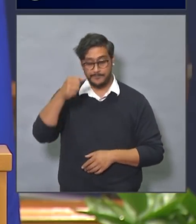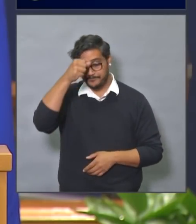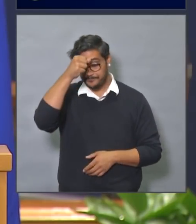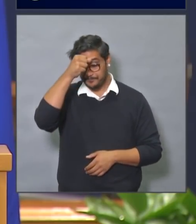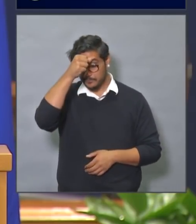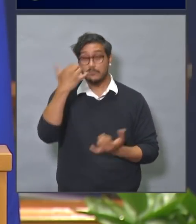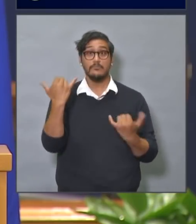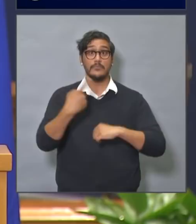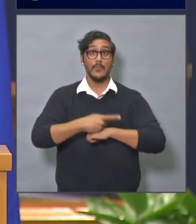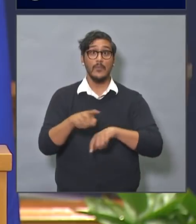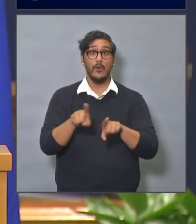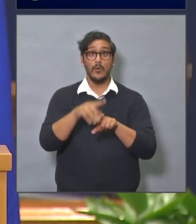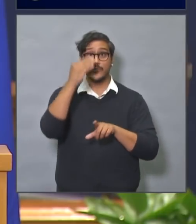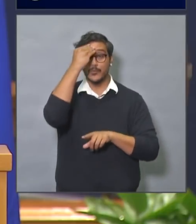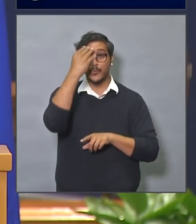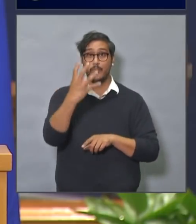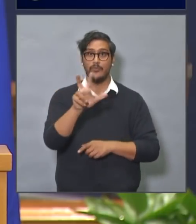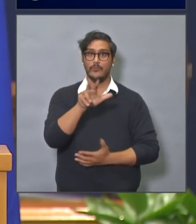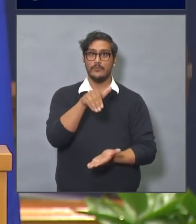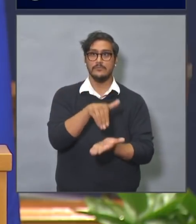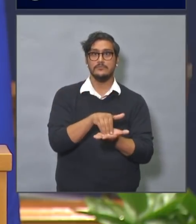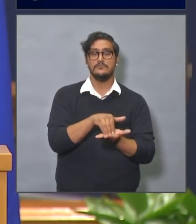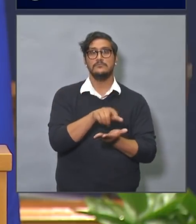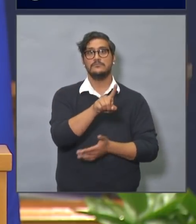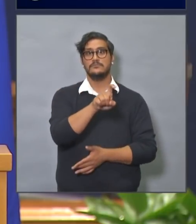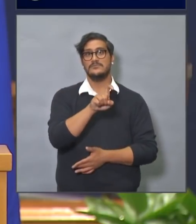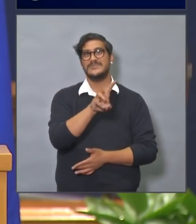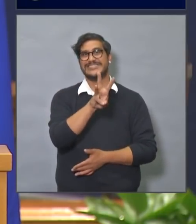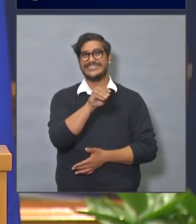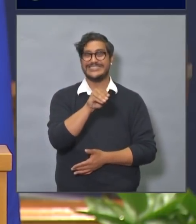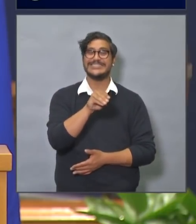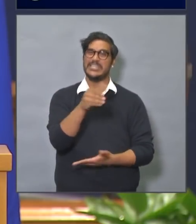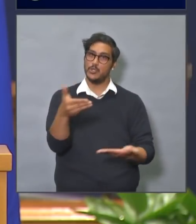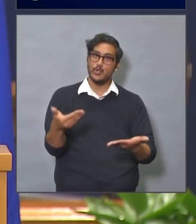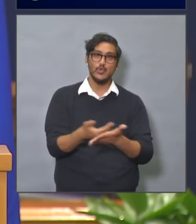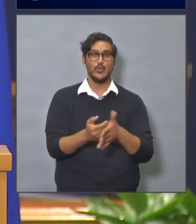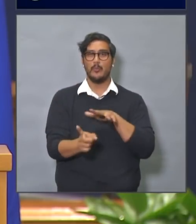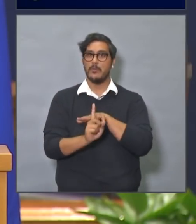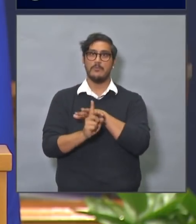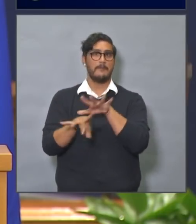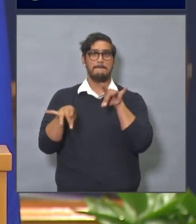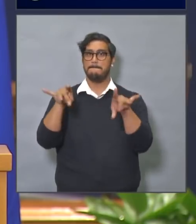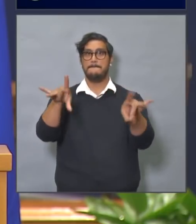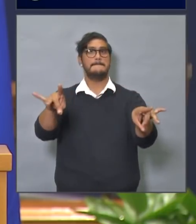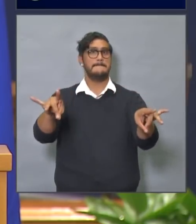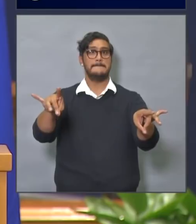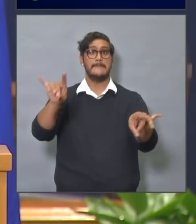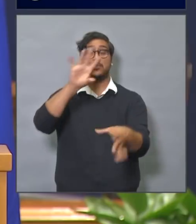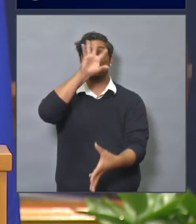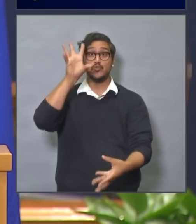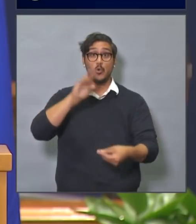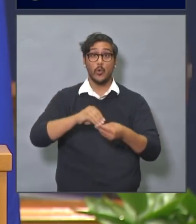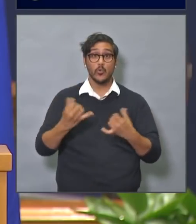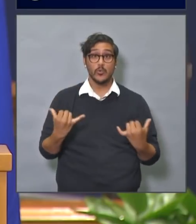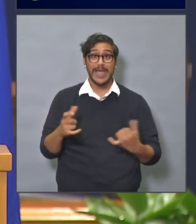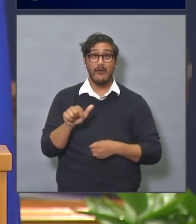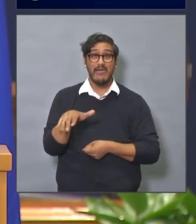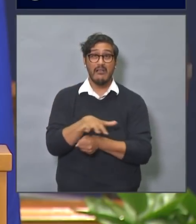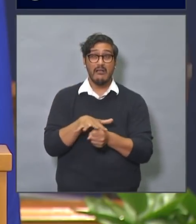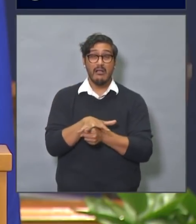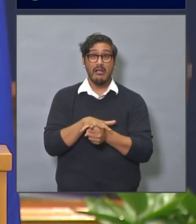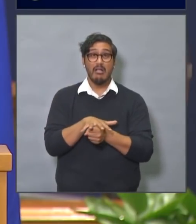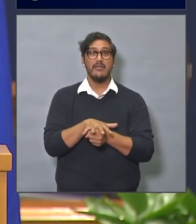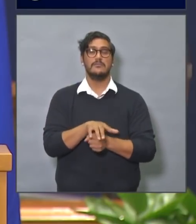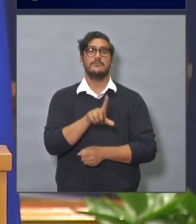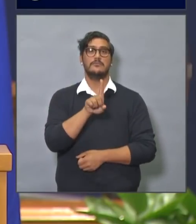también estamos reportando 3,160 casos nuevos. Esto eleva el número total de casos en el condado de Los